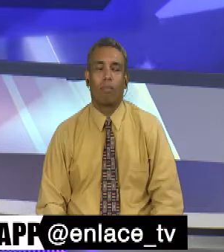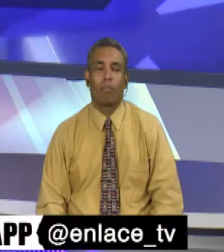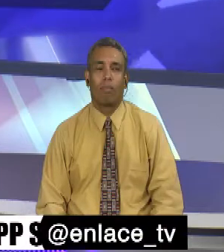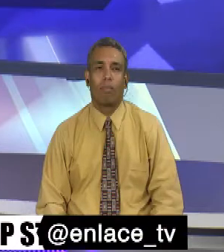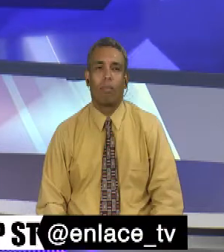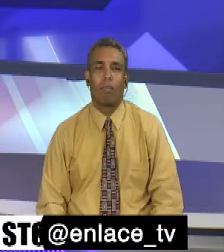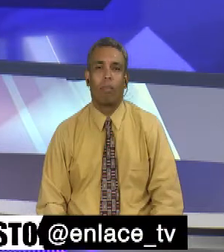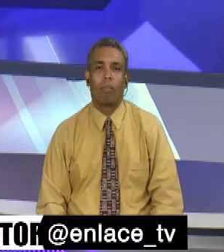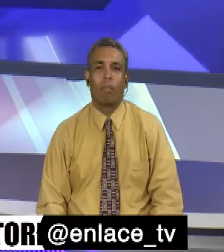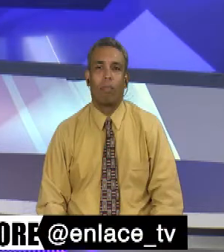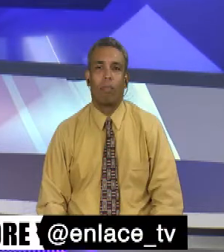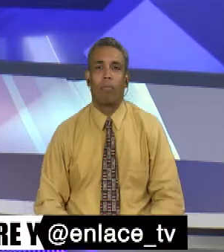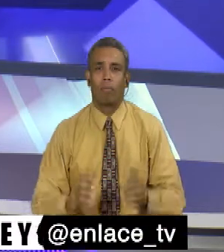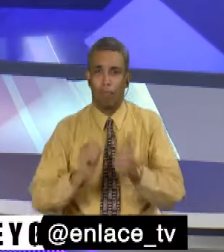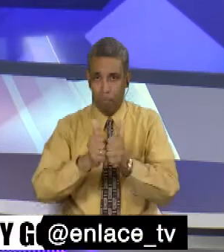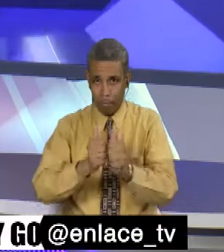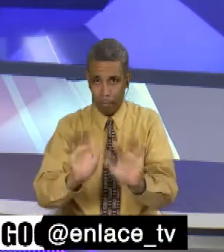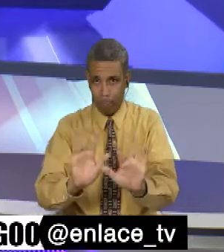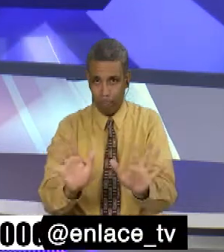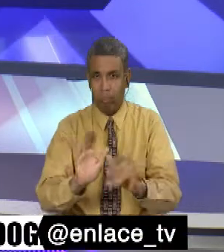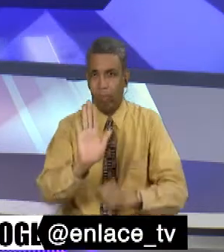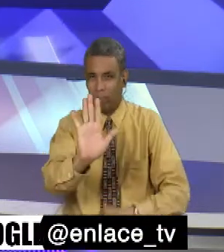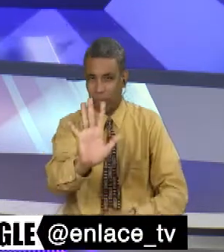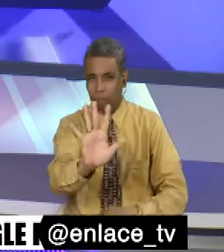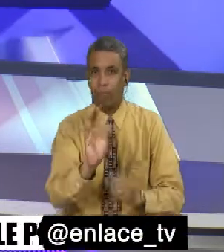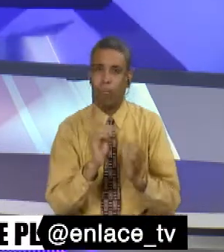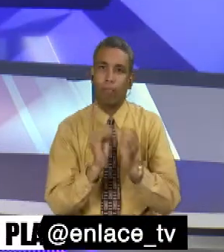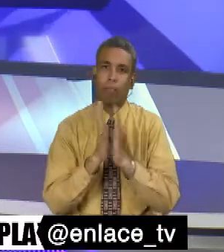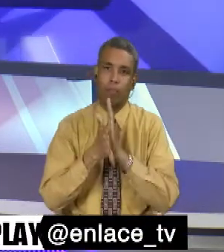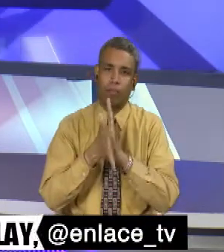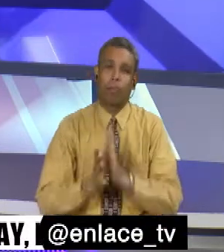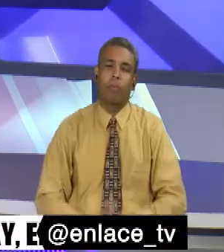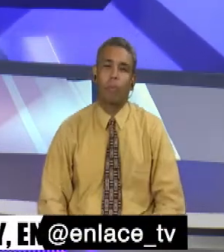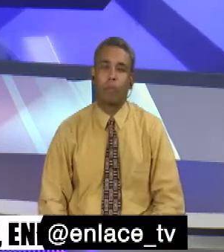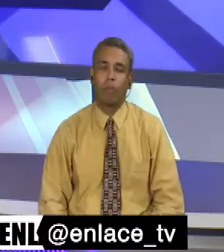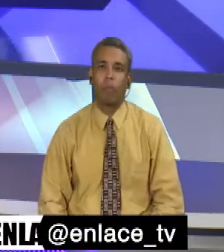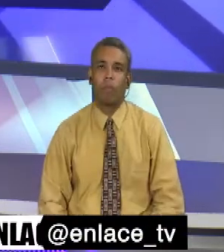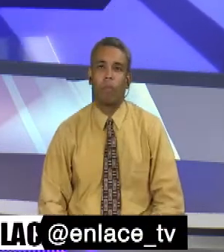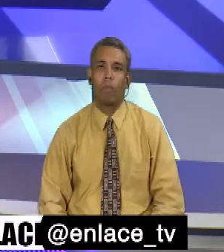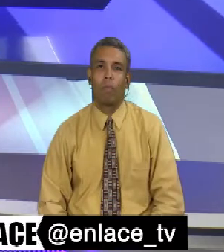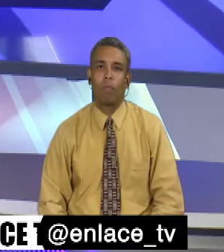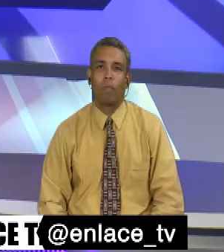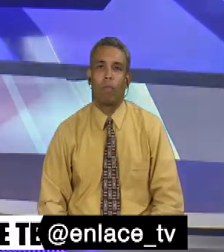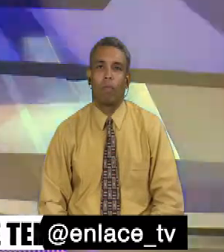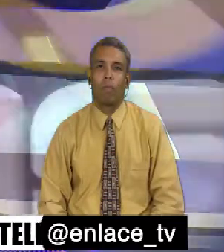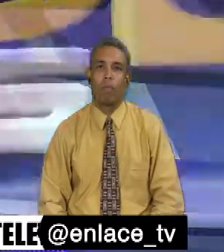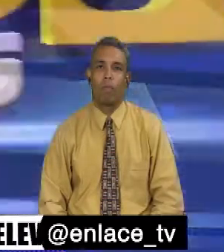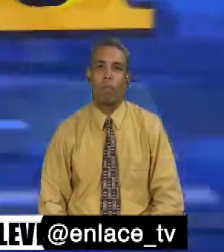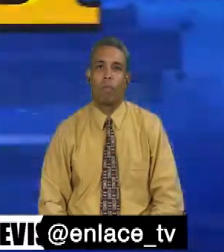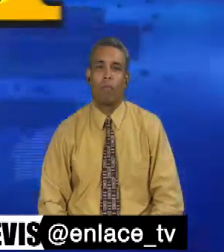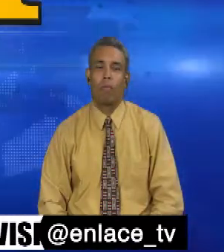Es por el momento todo en deportes, hacemos una pausa, ya regresamos en minutos a Enlace Noticias.